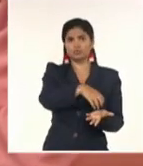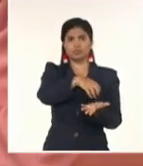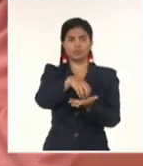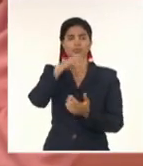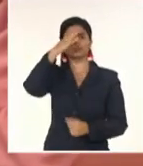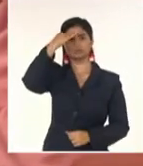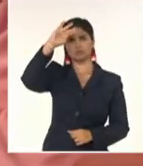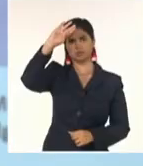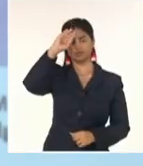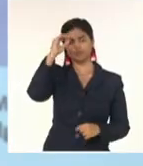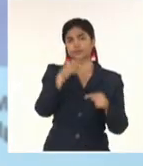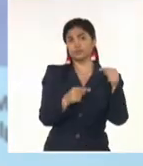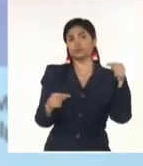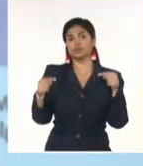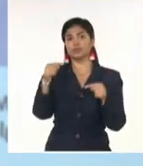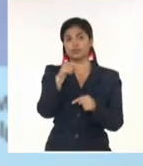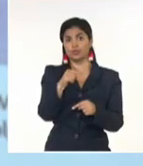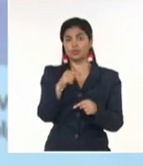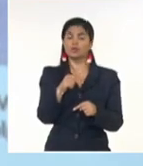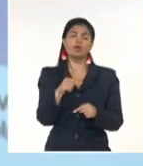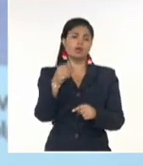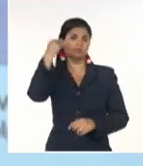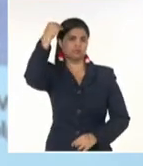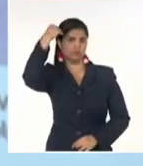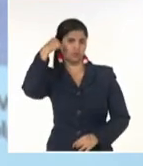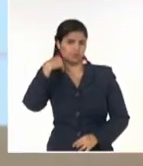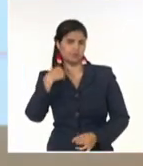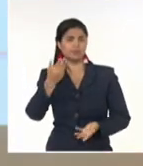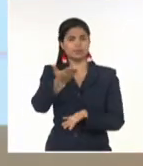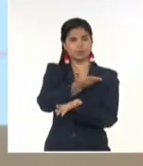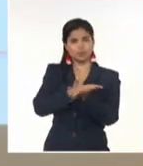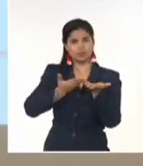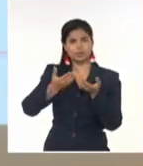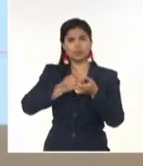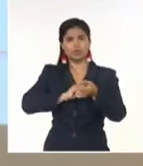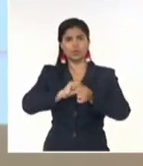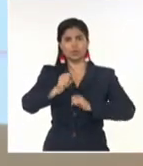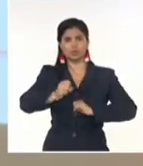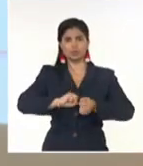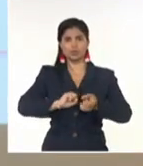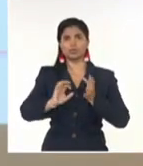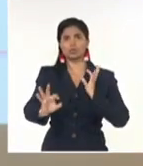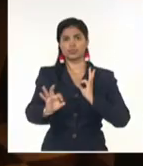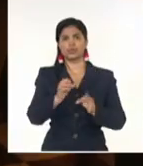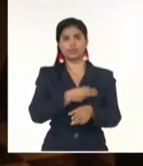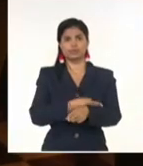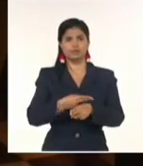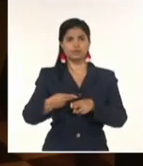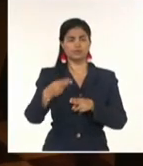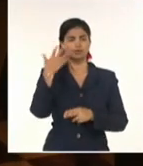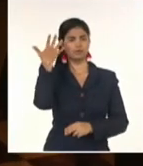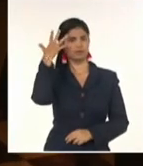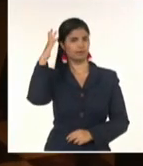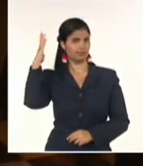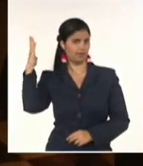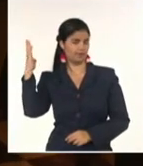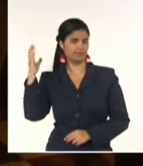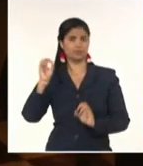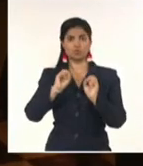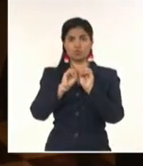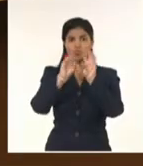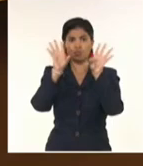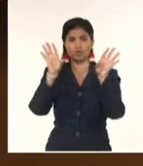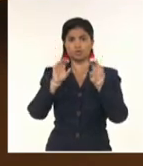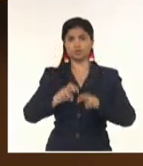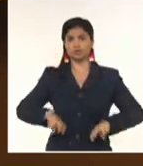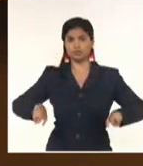país, sobre todo en lo concerniente al conocimiento, control y preservación de la historia natural que atesoran. La publicación de